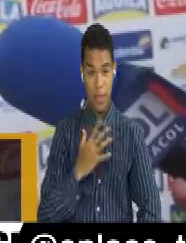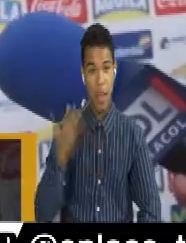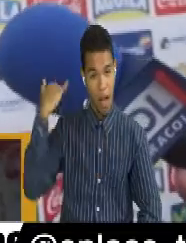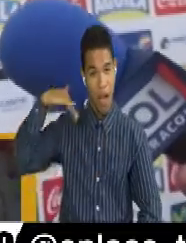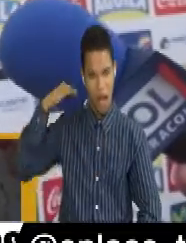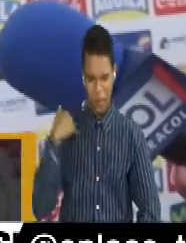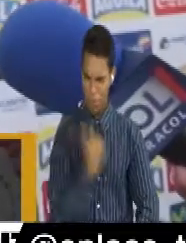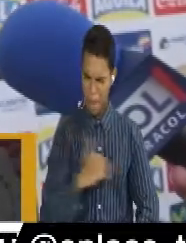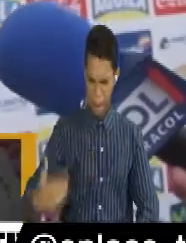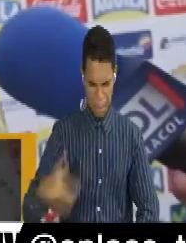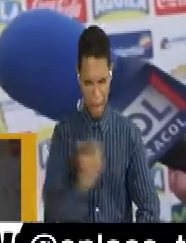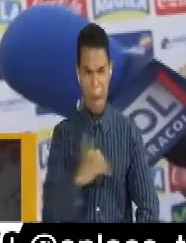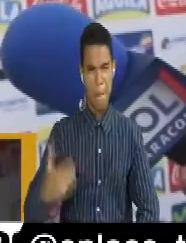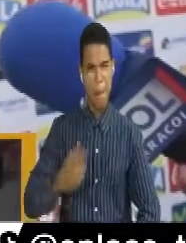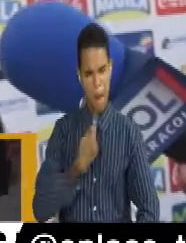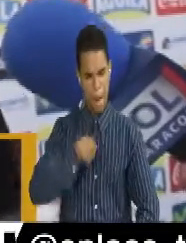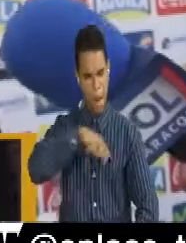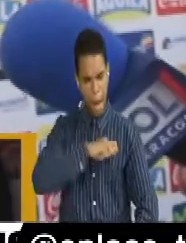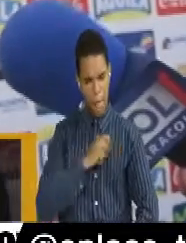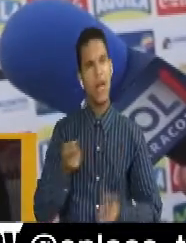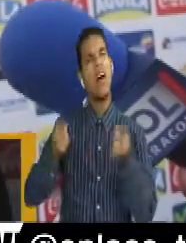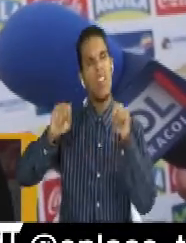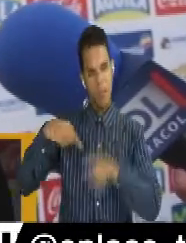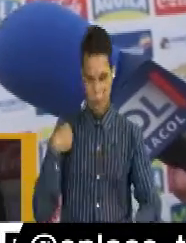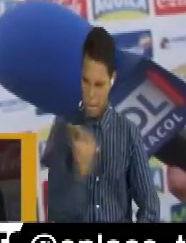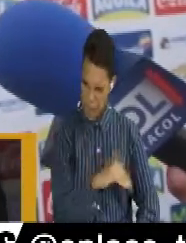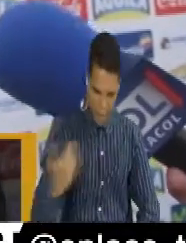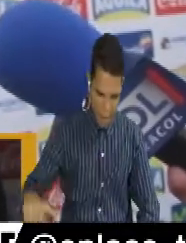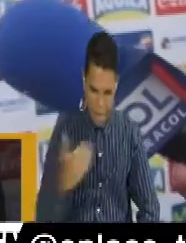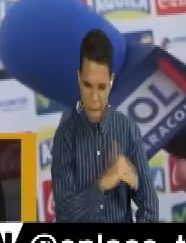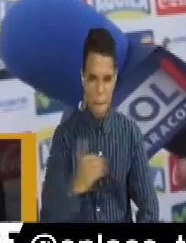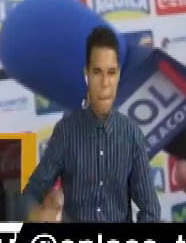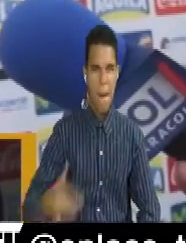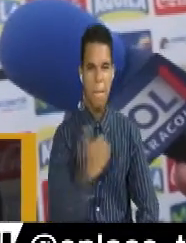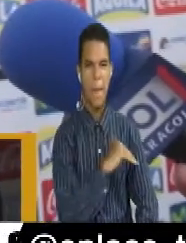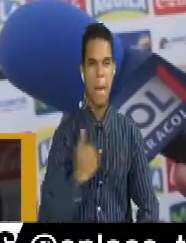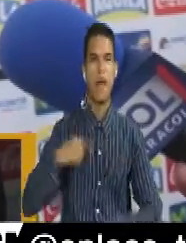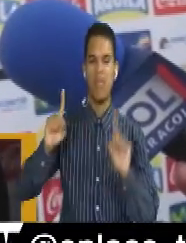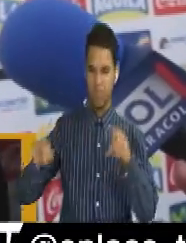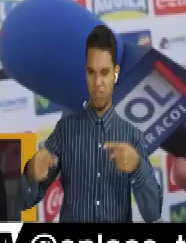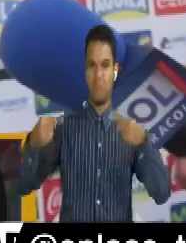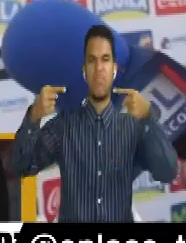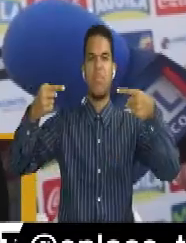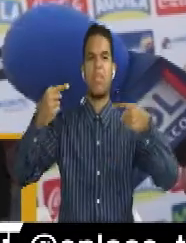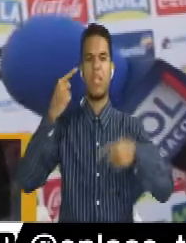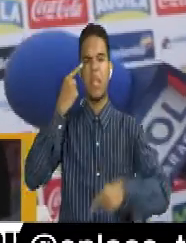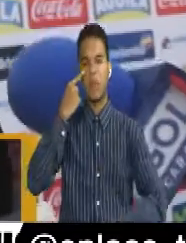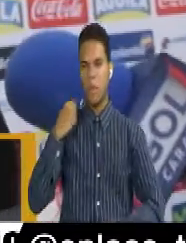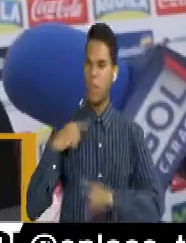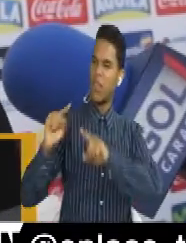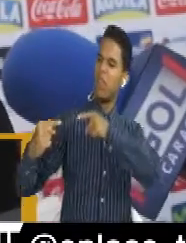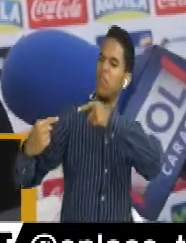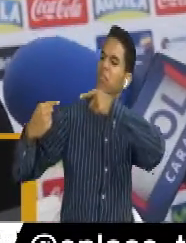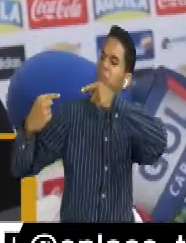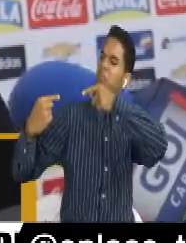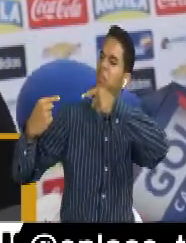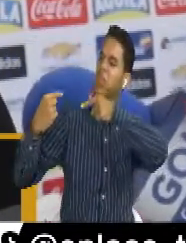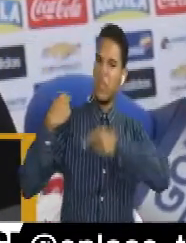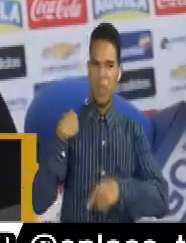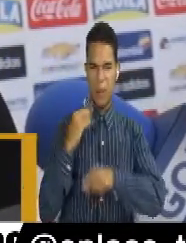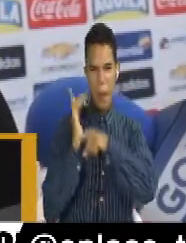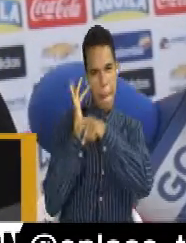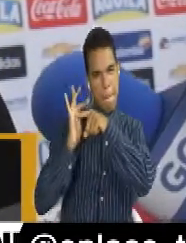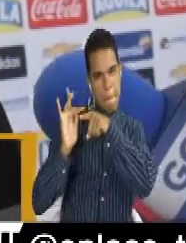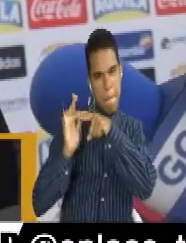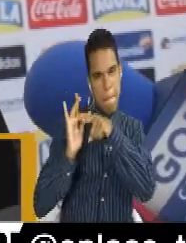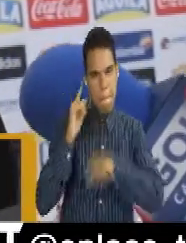momento. España también venía de ganarlo todo, por decirlo así. Y fue un placer enfrentarlos a los mejores. Creo que